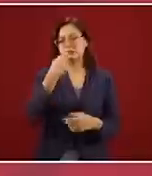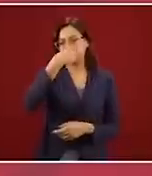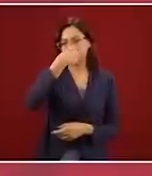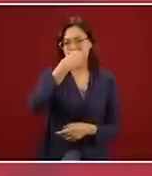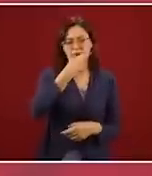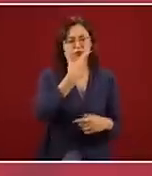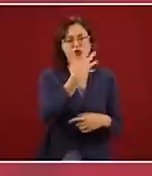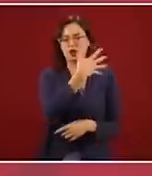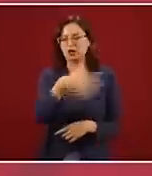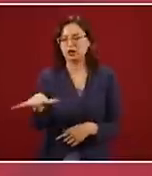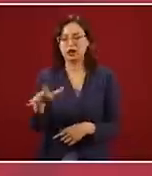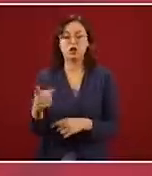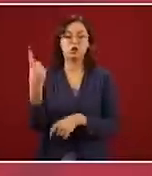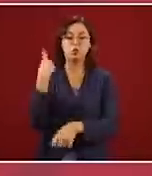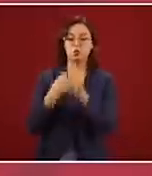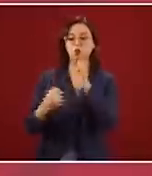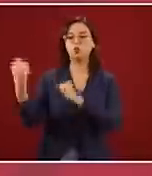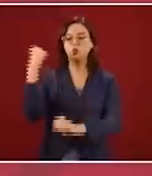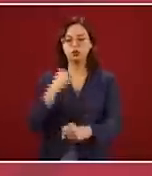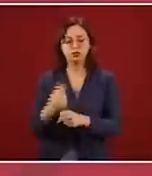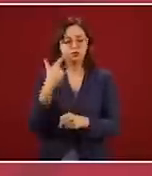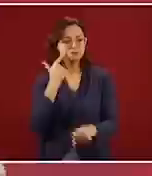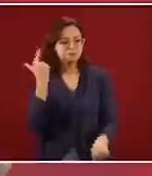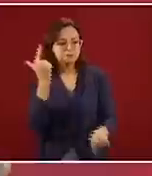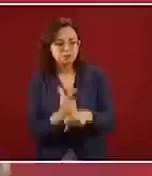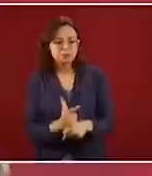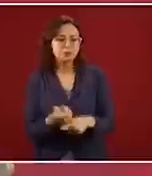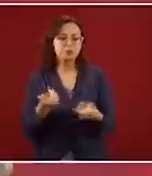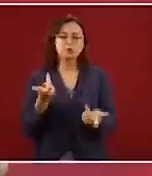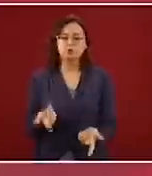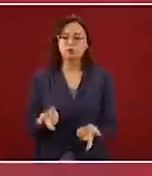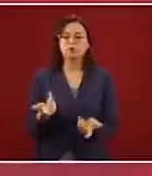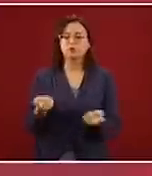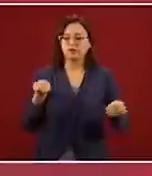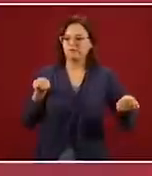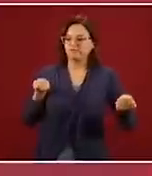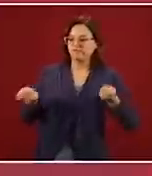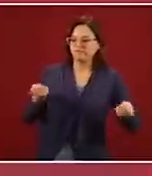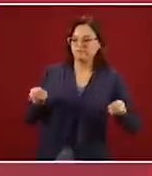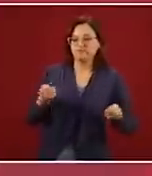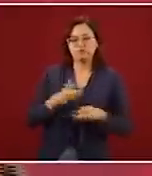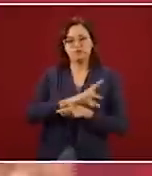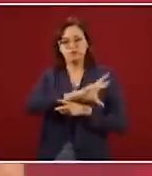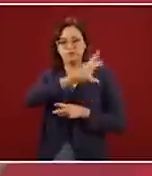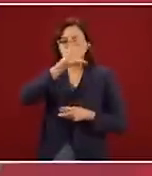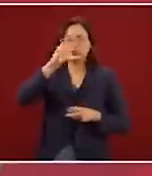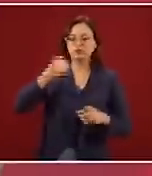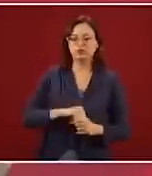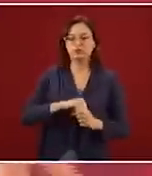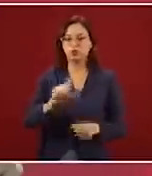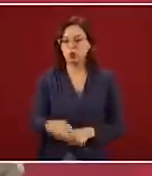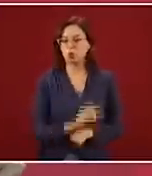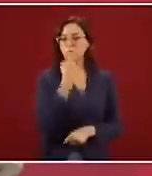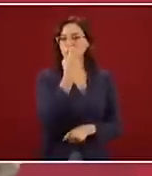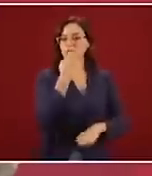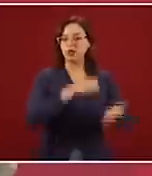que existía un dominio del mercado, como dicen los economistas, una hegemonía donde